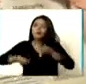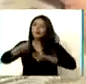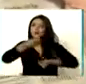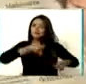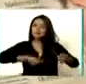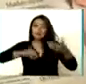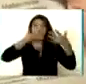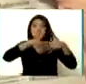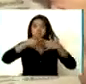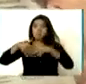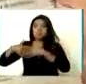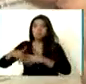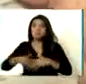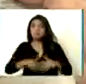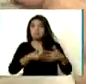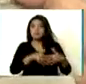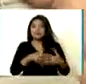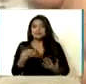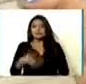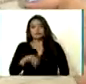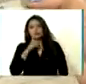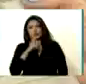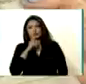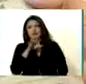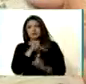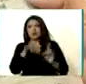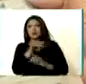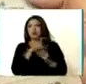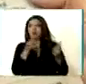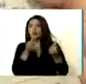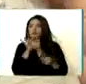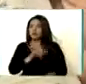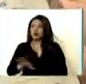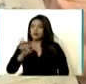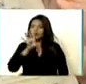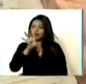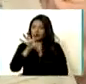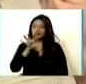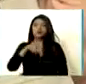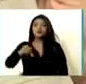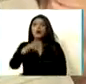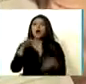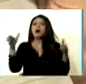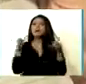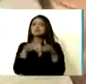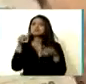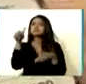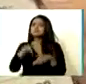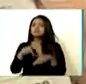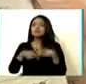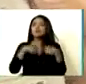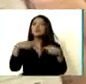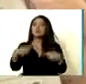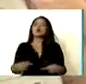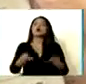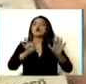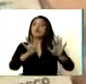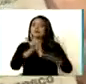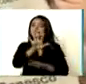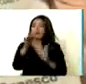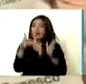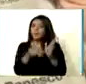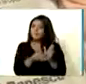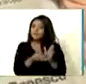para las empresas en frente a la complicada situación económica del país. El gremio que agrupa el sector asegura generar